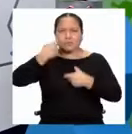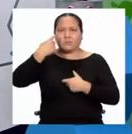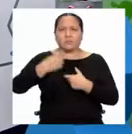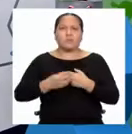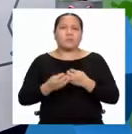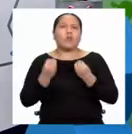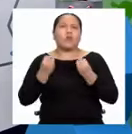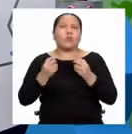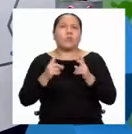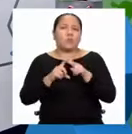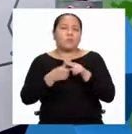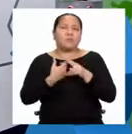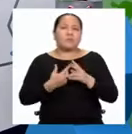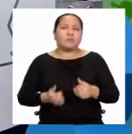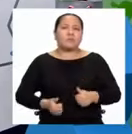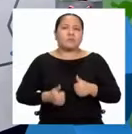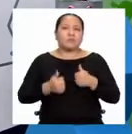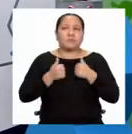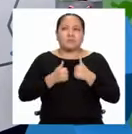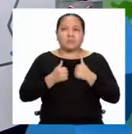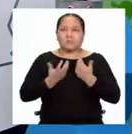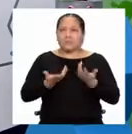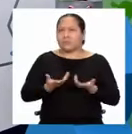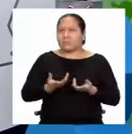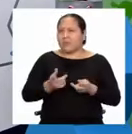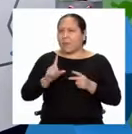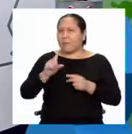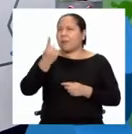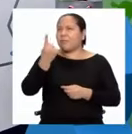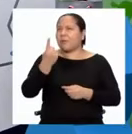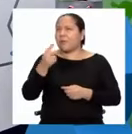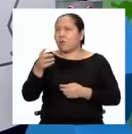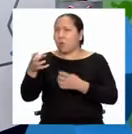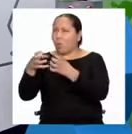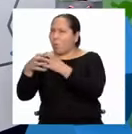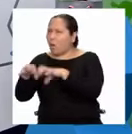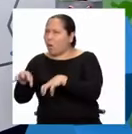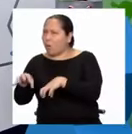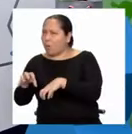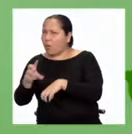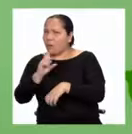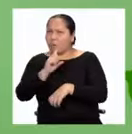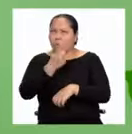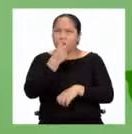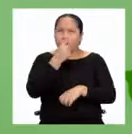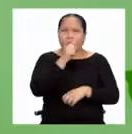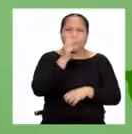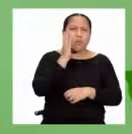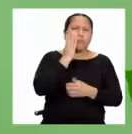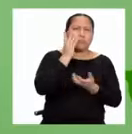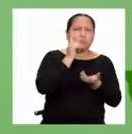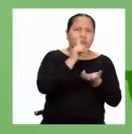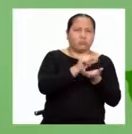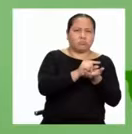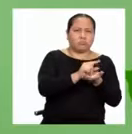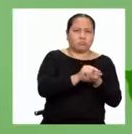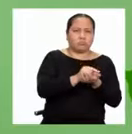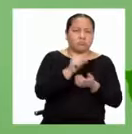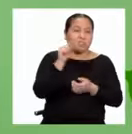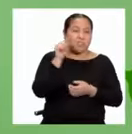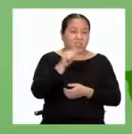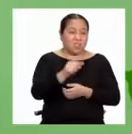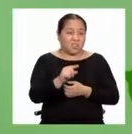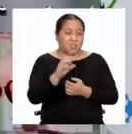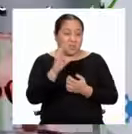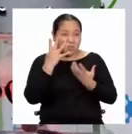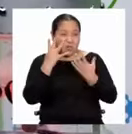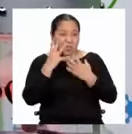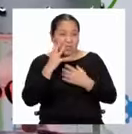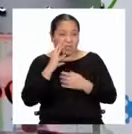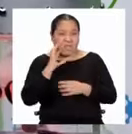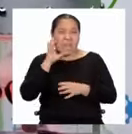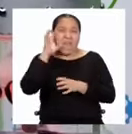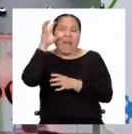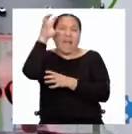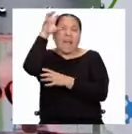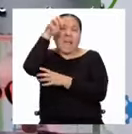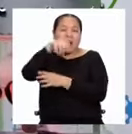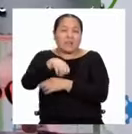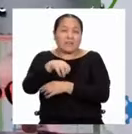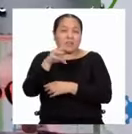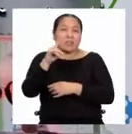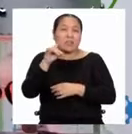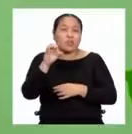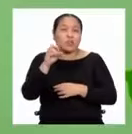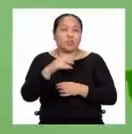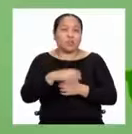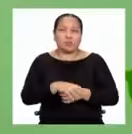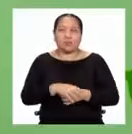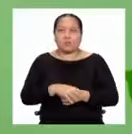vida? ¿O qué fue primero, el huevo o la gallina? Ese huevo más parece de dinosaurio que de gallina. Te ha puesto un